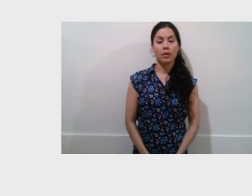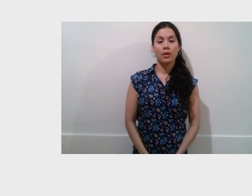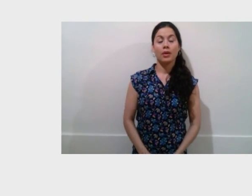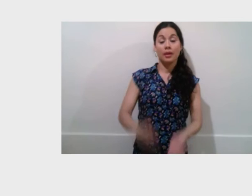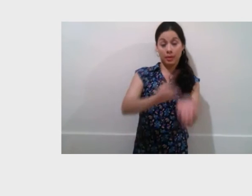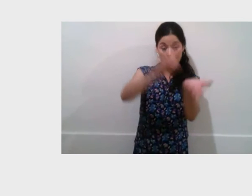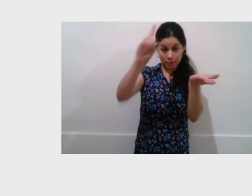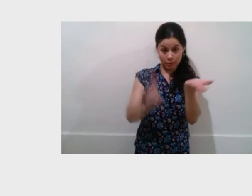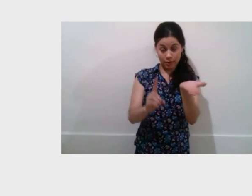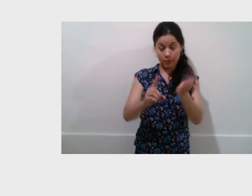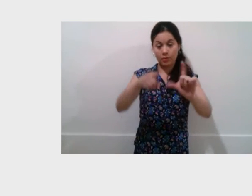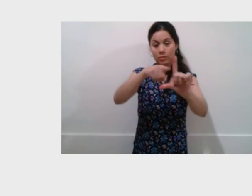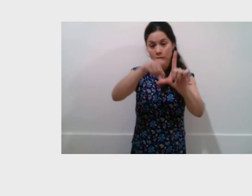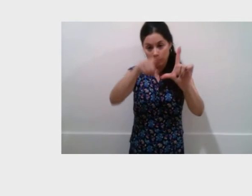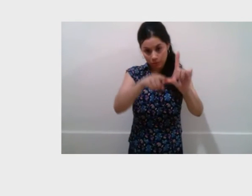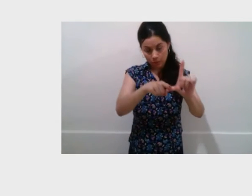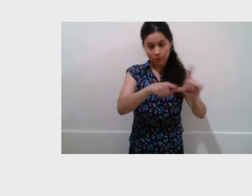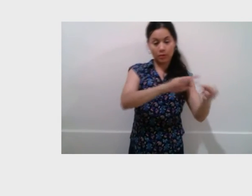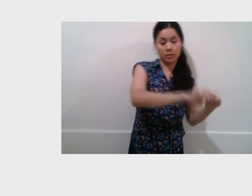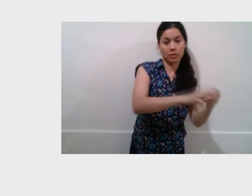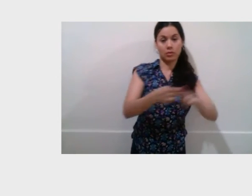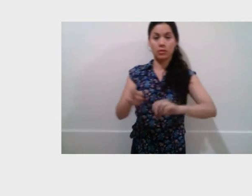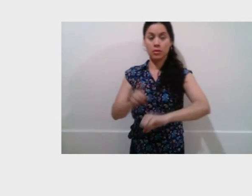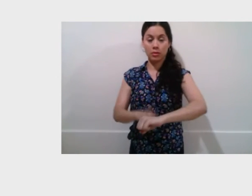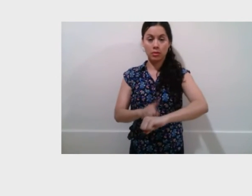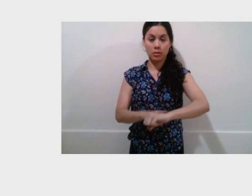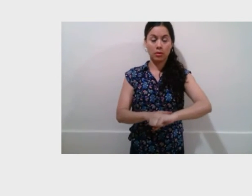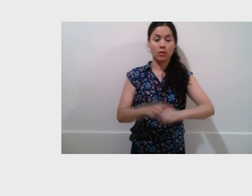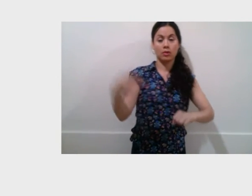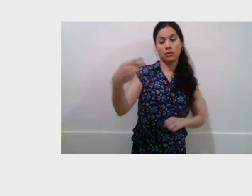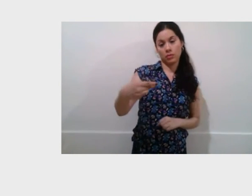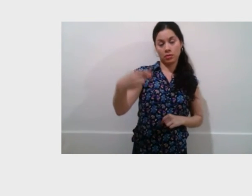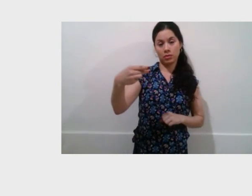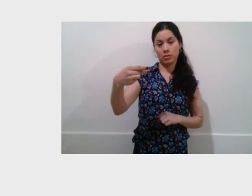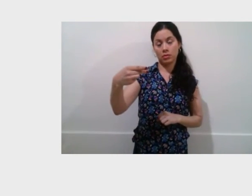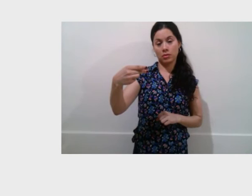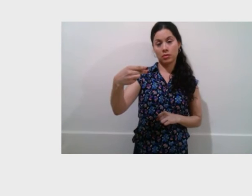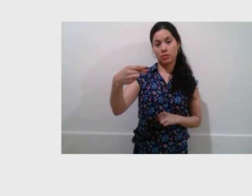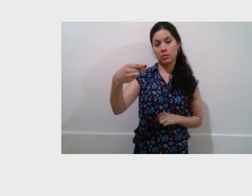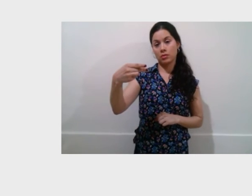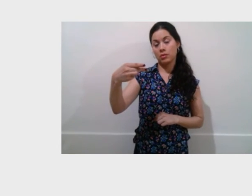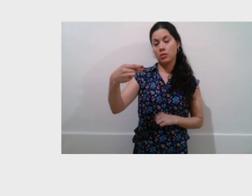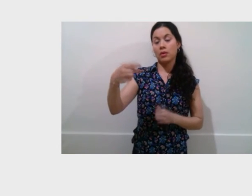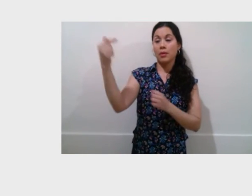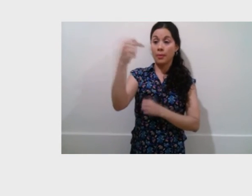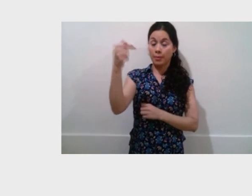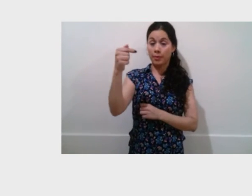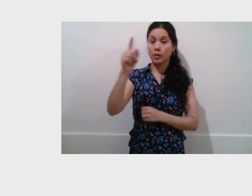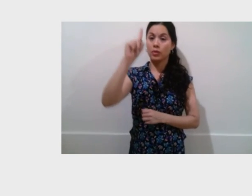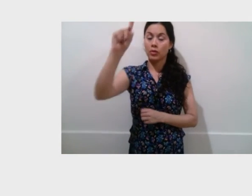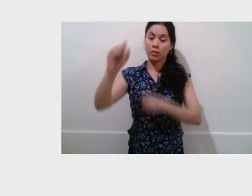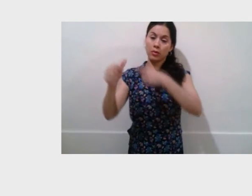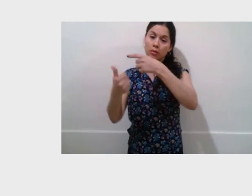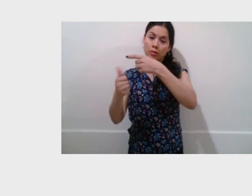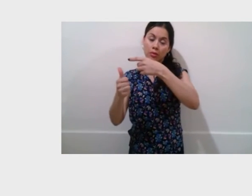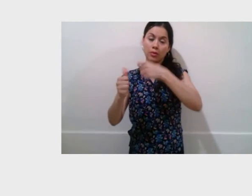la derivada del ángulo respecto al tiempo es igual a menos